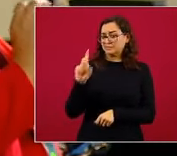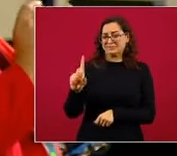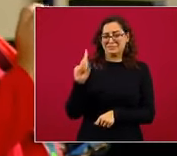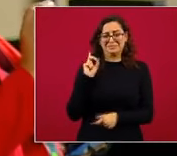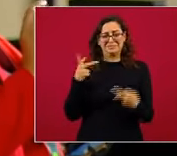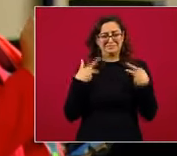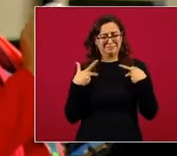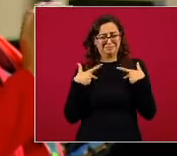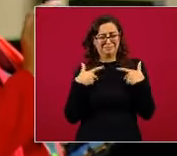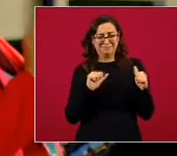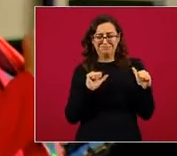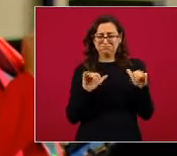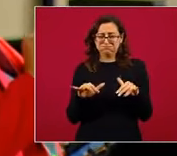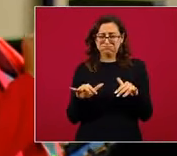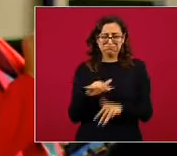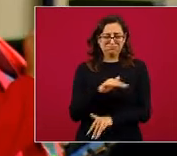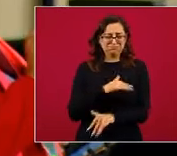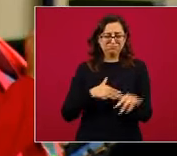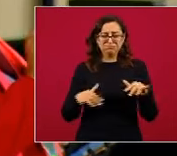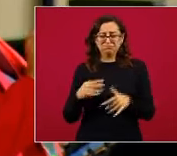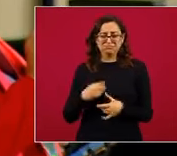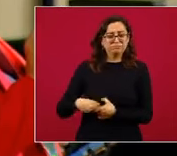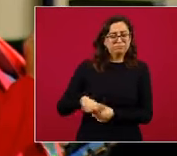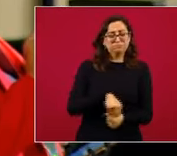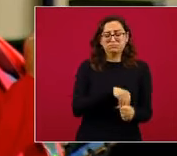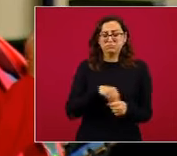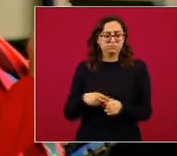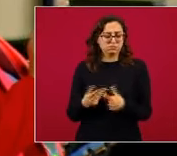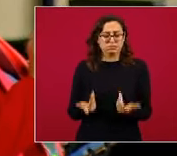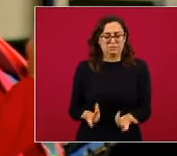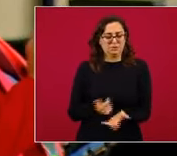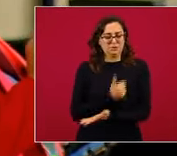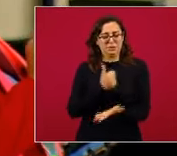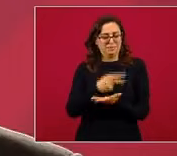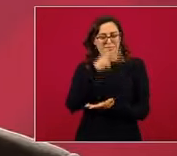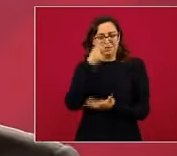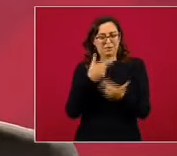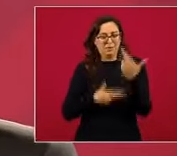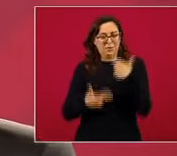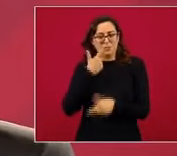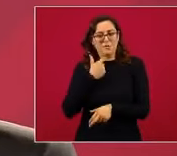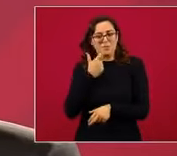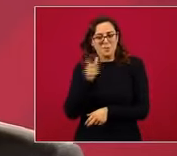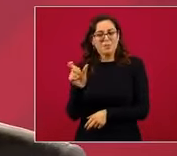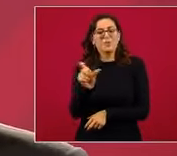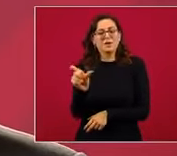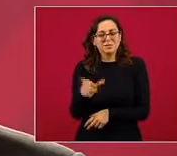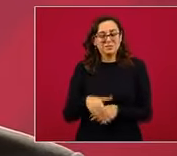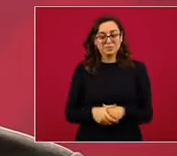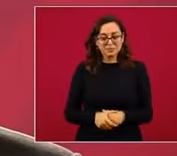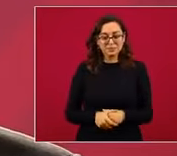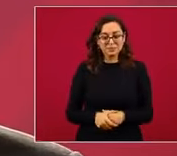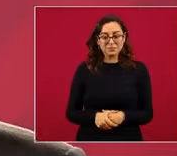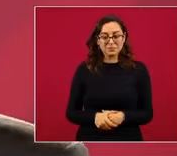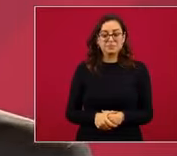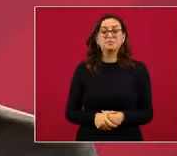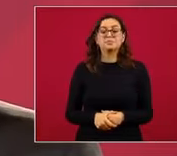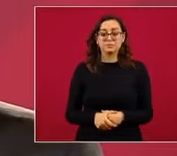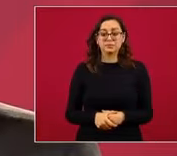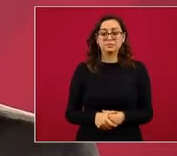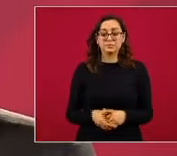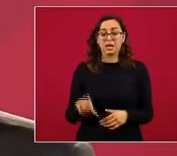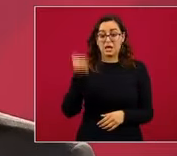gente en las calles y todo esto. O sea, ¿en qué instante entonces la Ciudad de México entraría en rojo? ¿Cómo? Gracias. Le respondo primero la segunda pregunta. Con la jefa